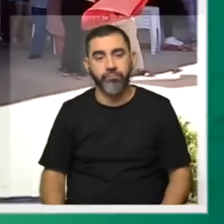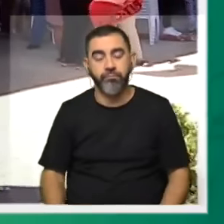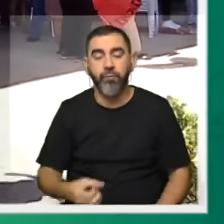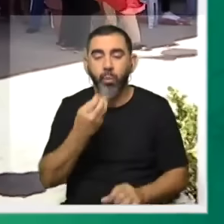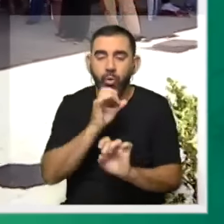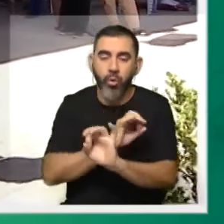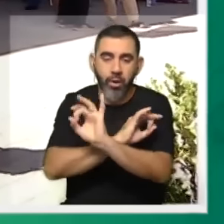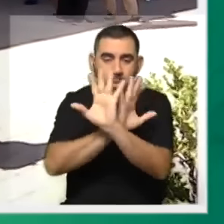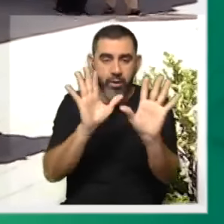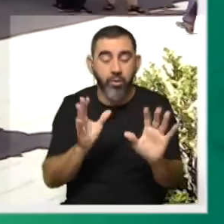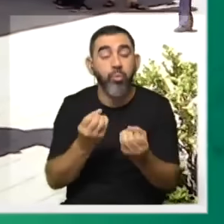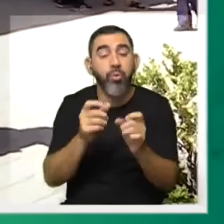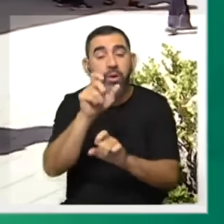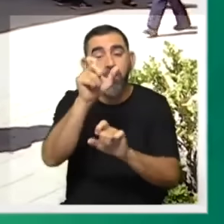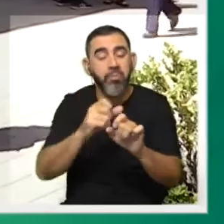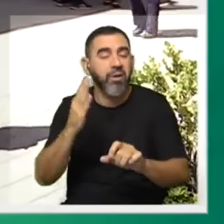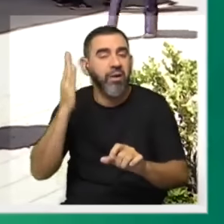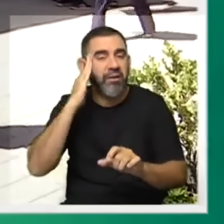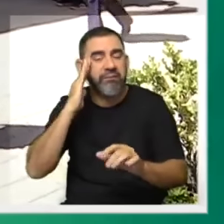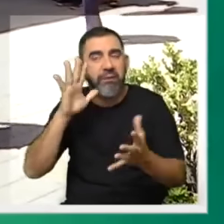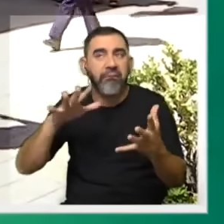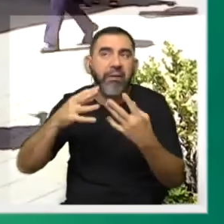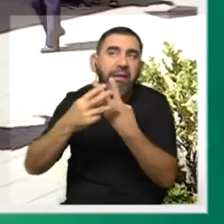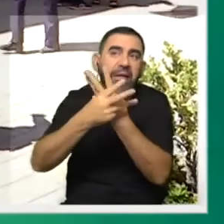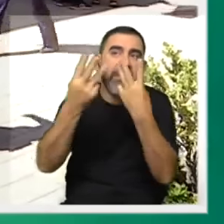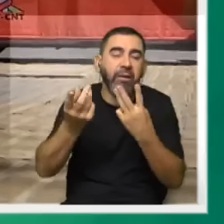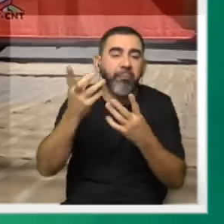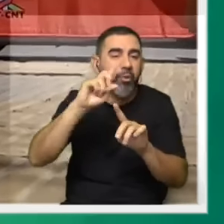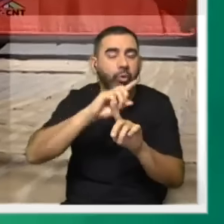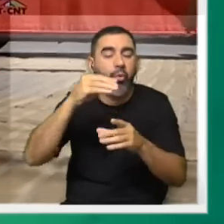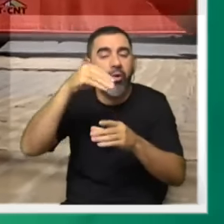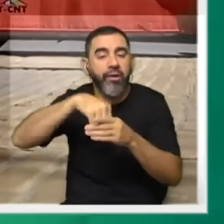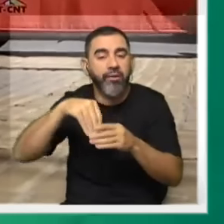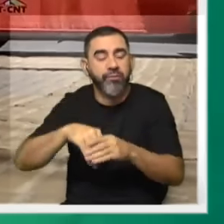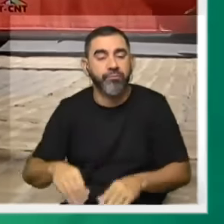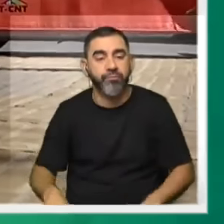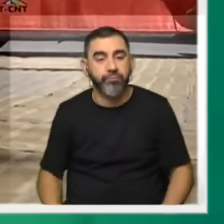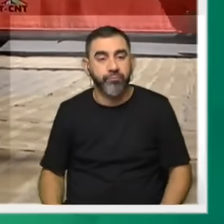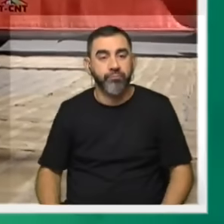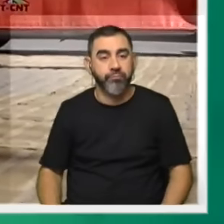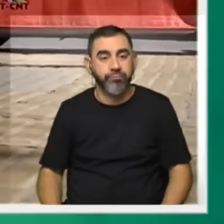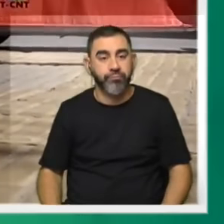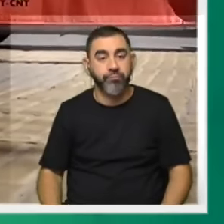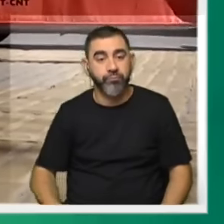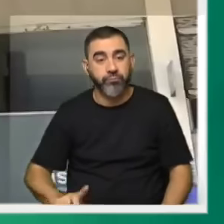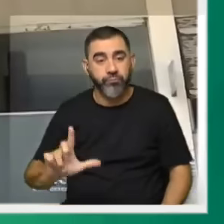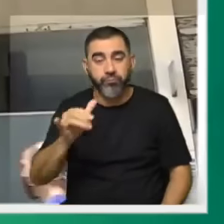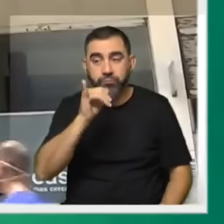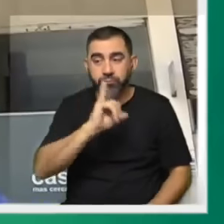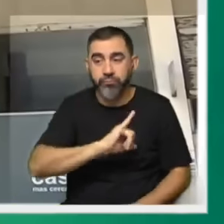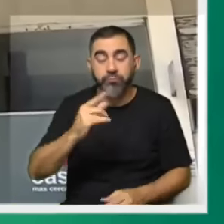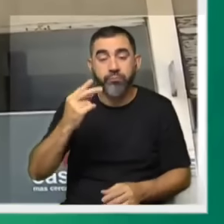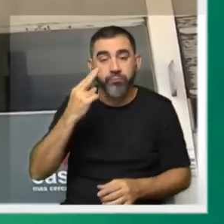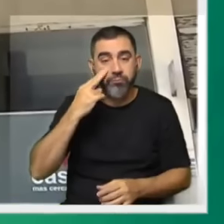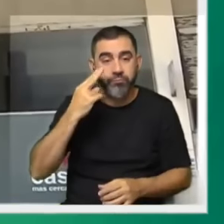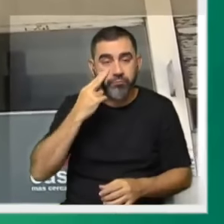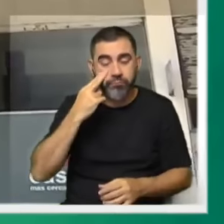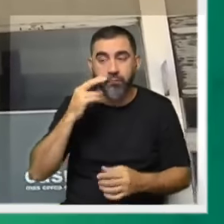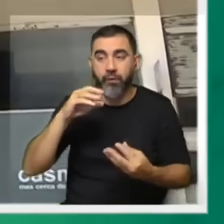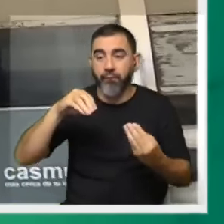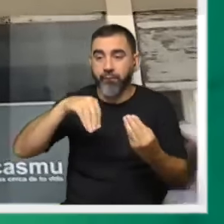allí hay mucha gente que sabe lo Macro pero por deí la interna solamente termino con esto no hay una denuncia de un problema asistencial de un